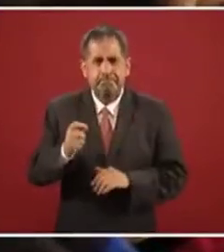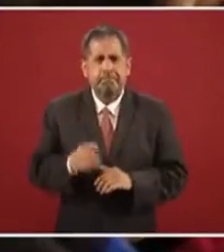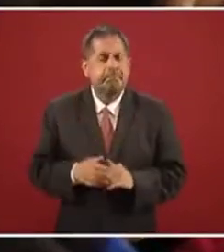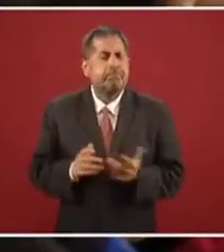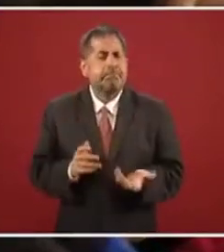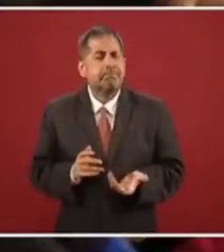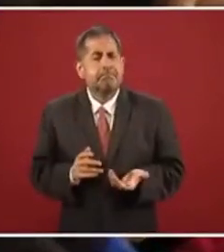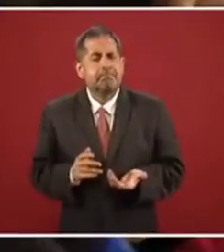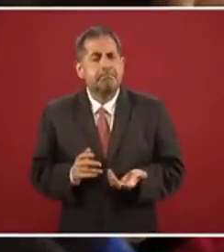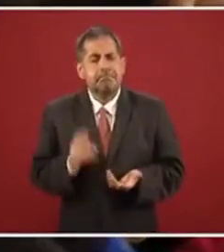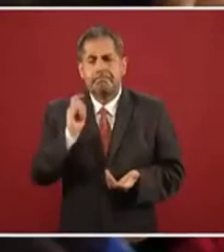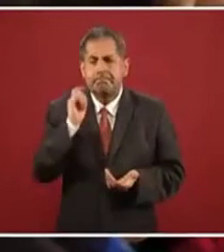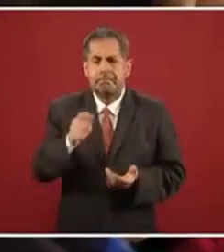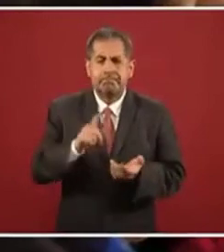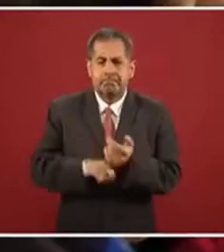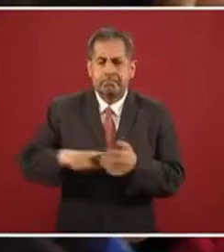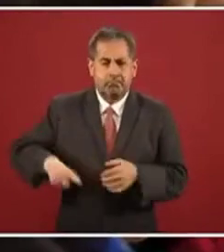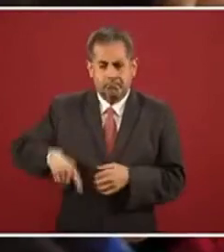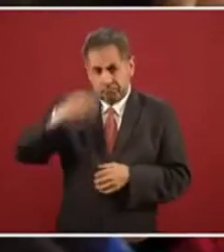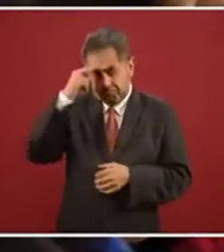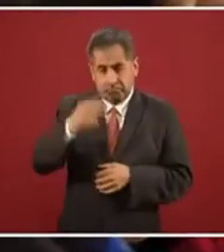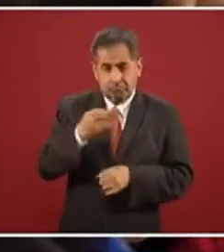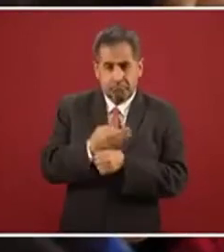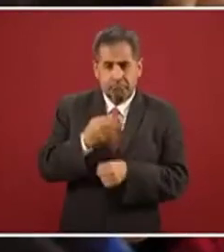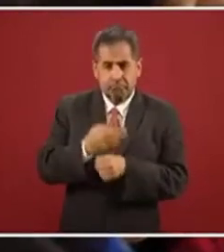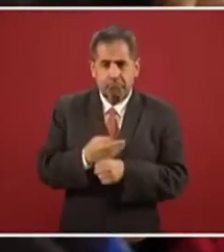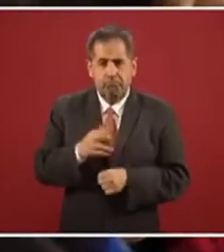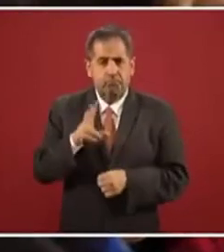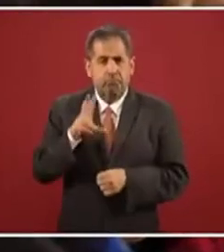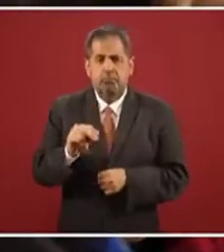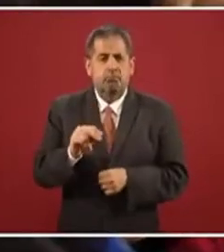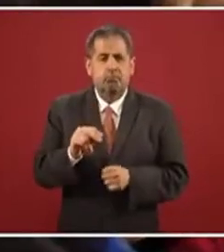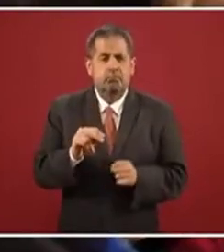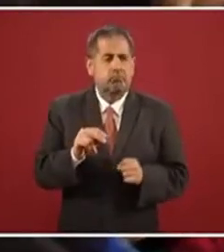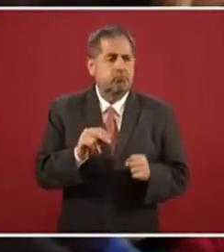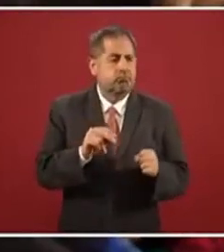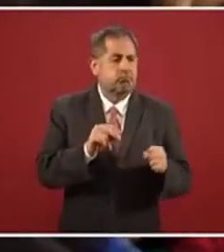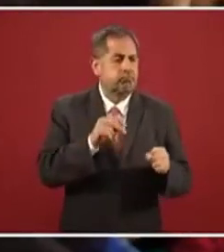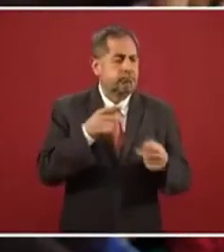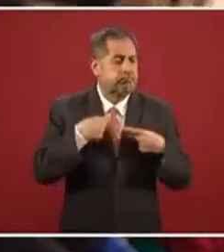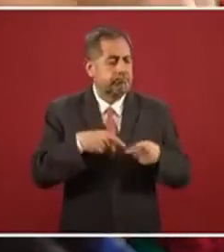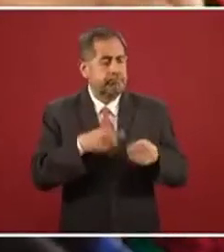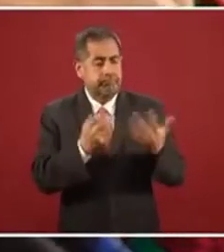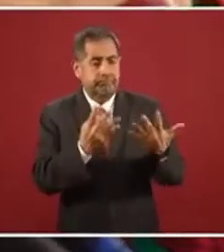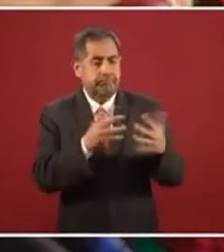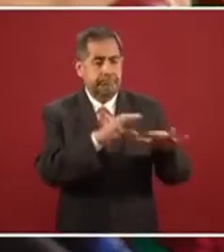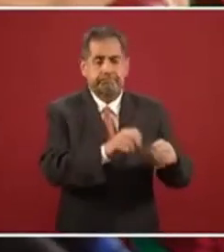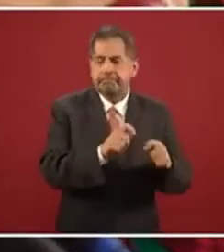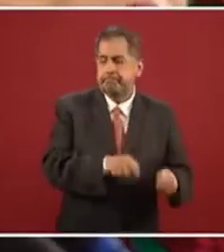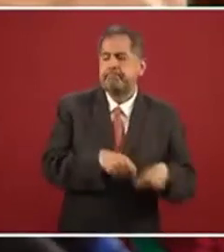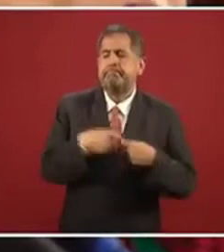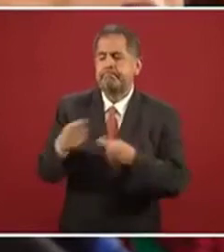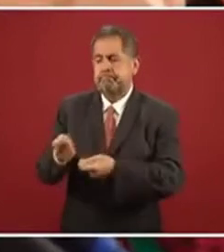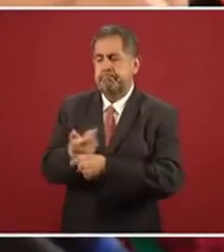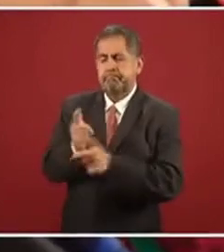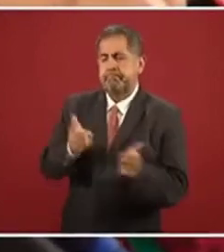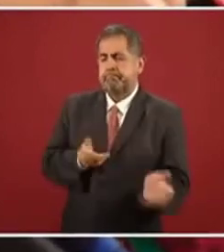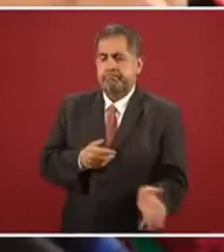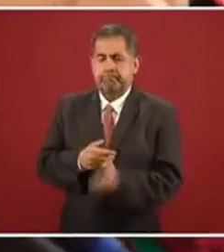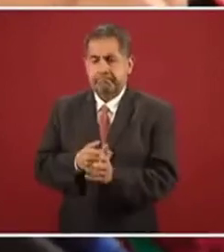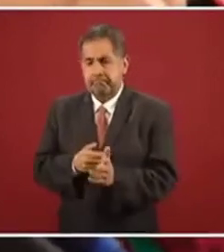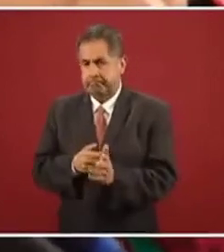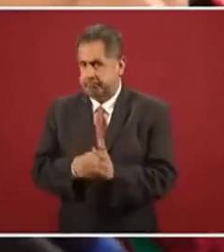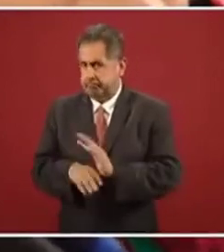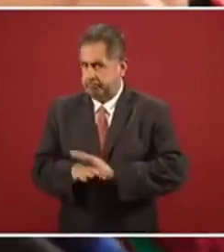que tajantemente el gobierno mexicano pues no va a entregar a las autoridades de Bolivia a las 9 personas que se